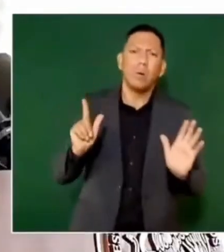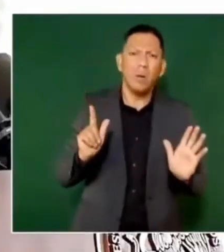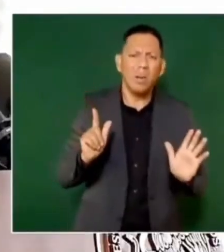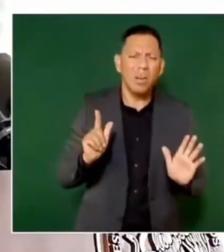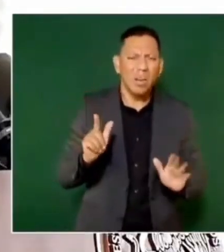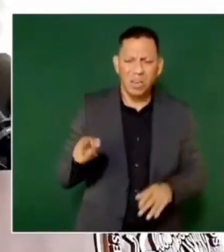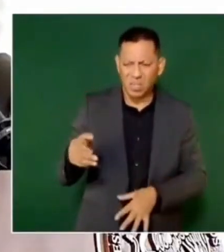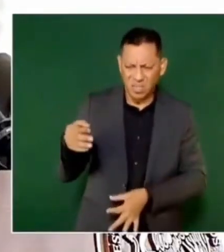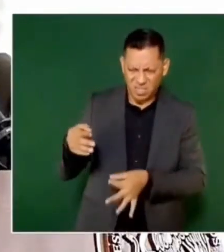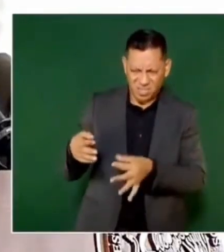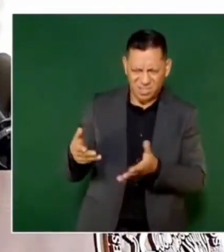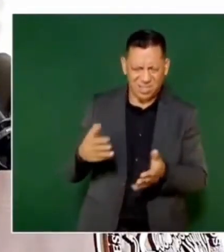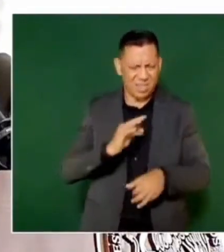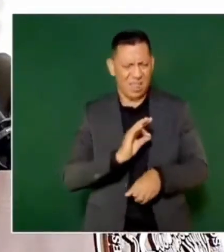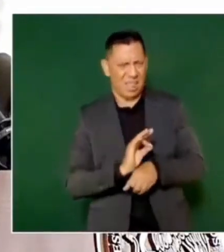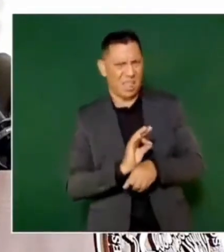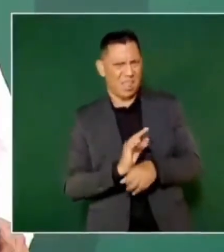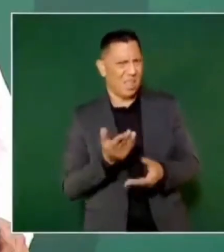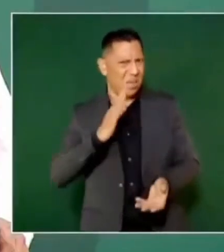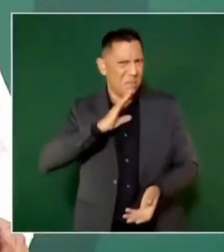24 horas,